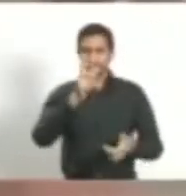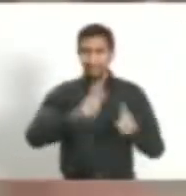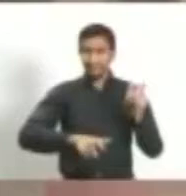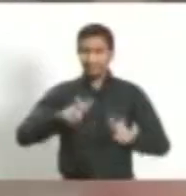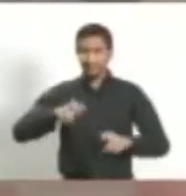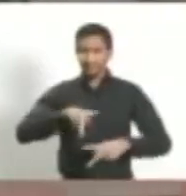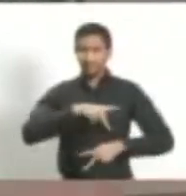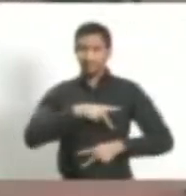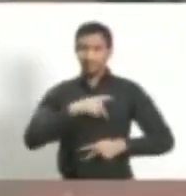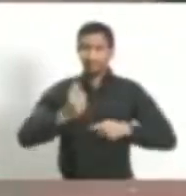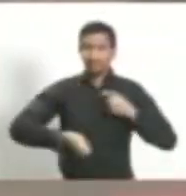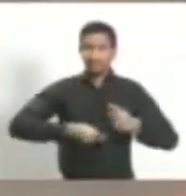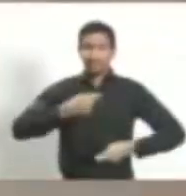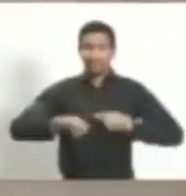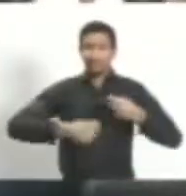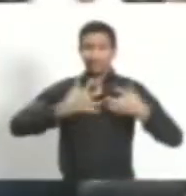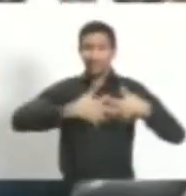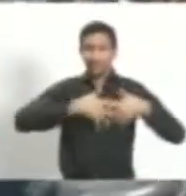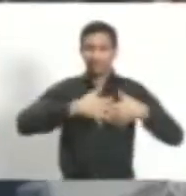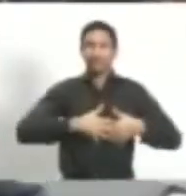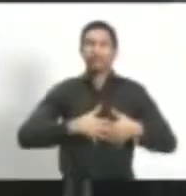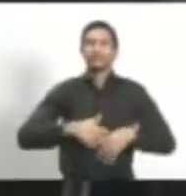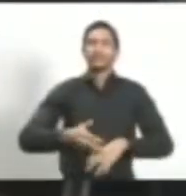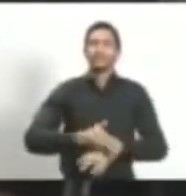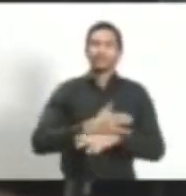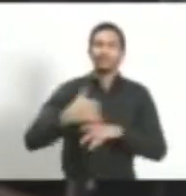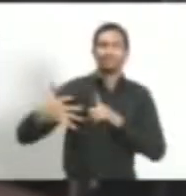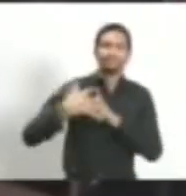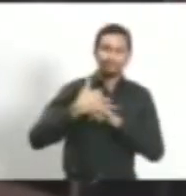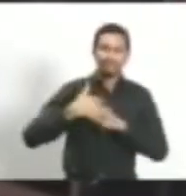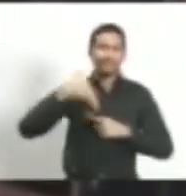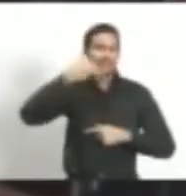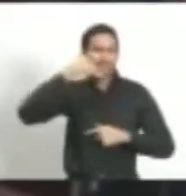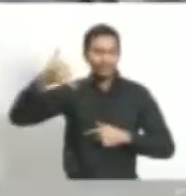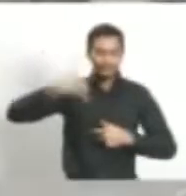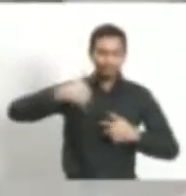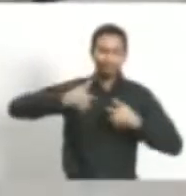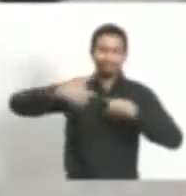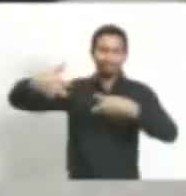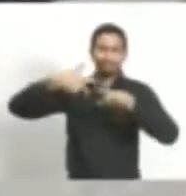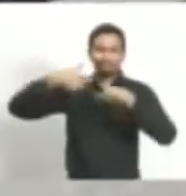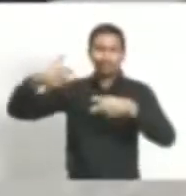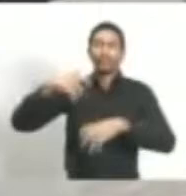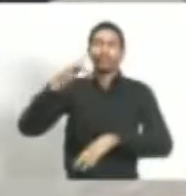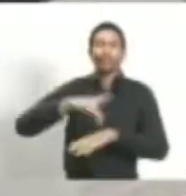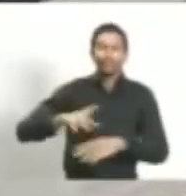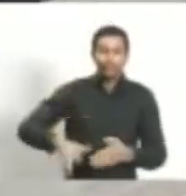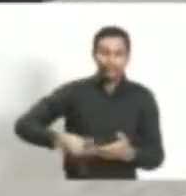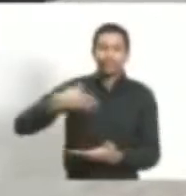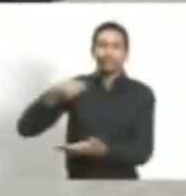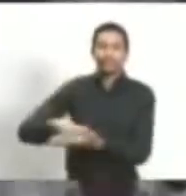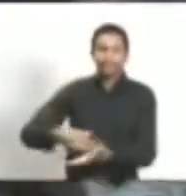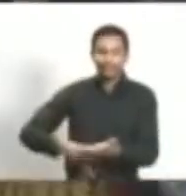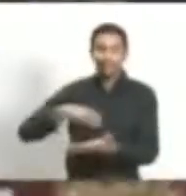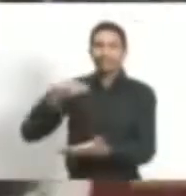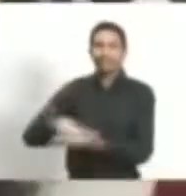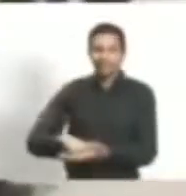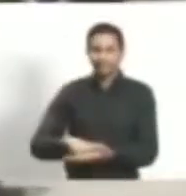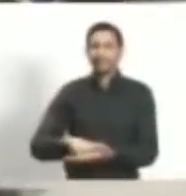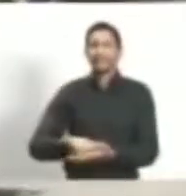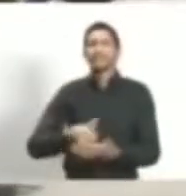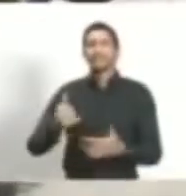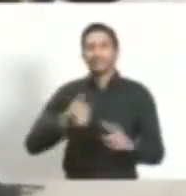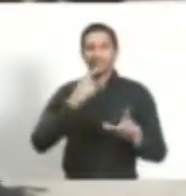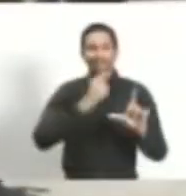ciudad han sido víctimas de extorsión o han tenido que pagar algún tipo de vacuna. El mismo informe indica que otro 30%